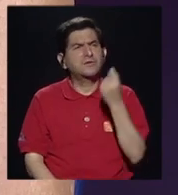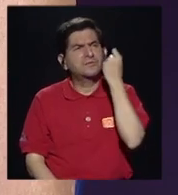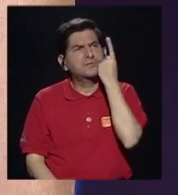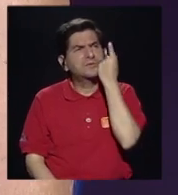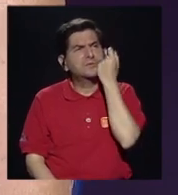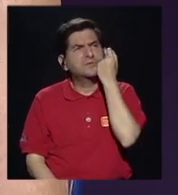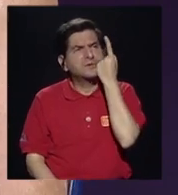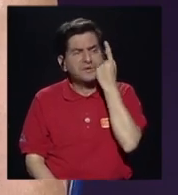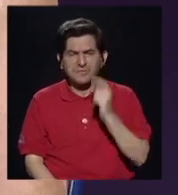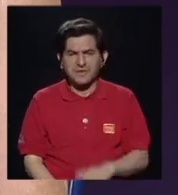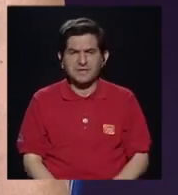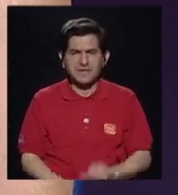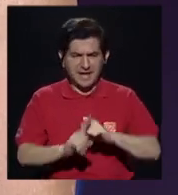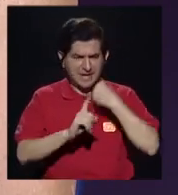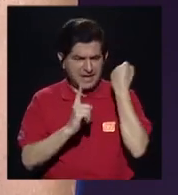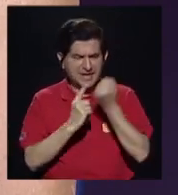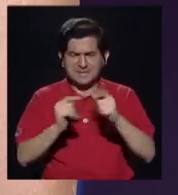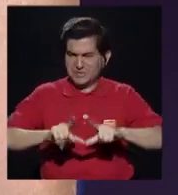dueñadetua